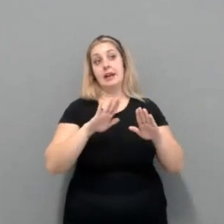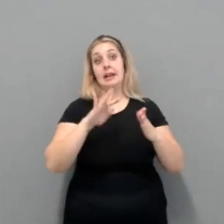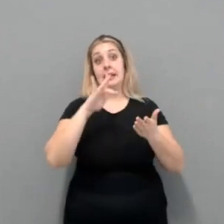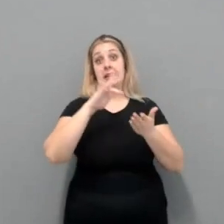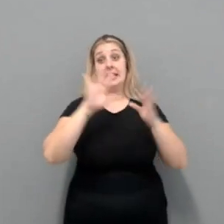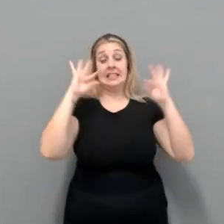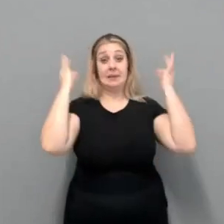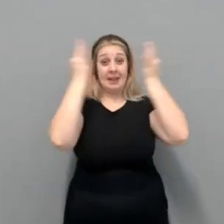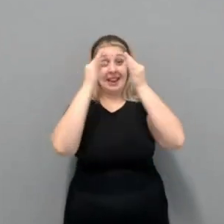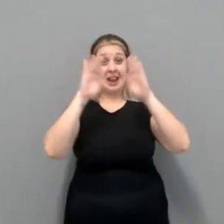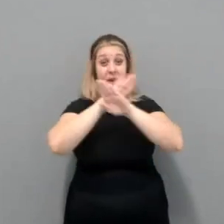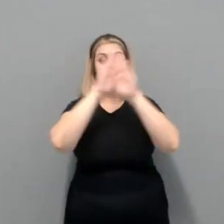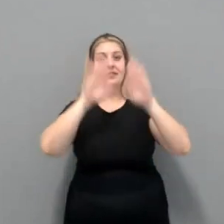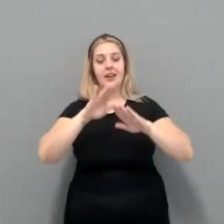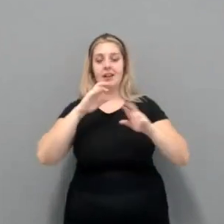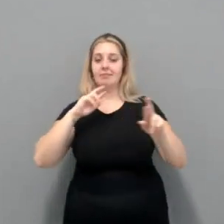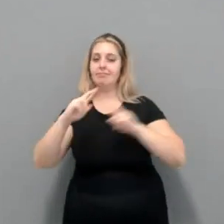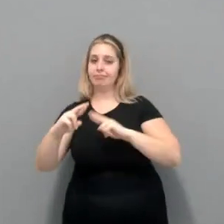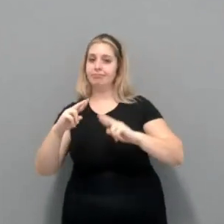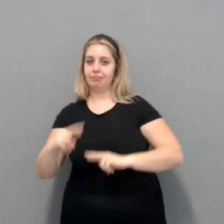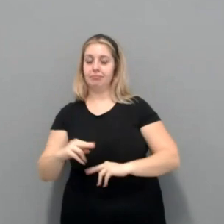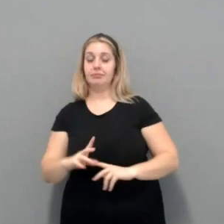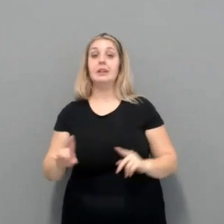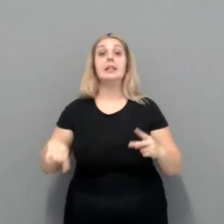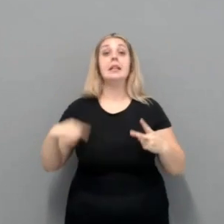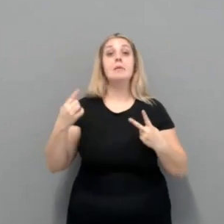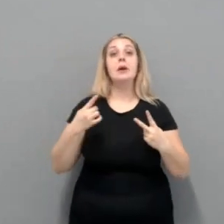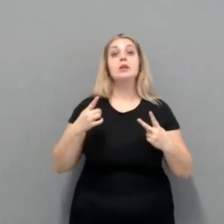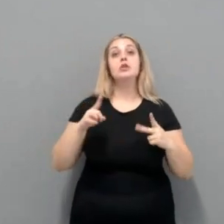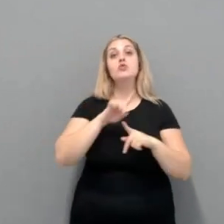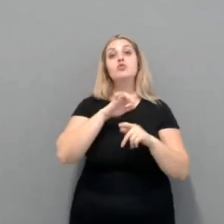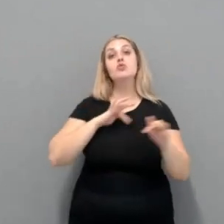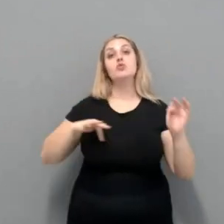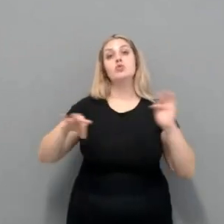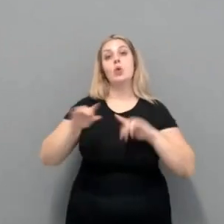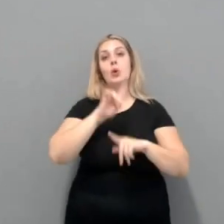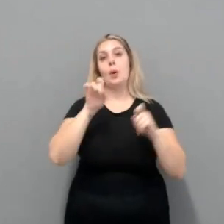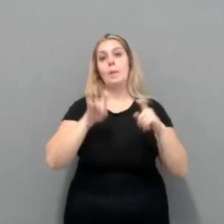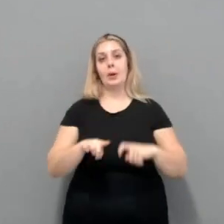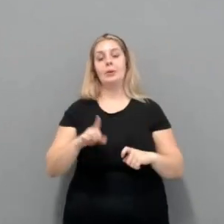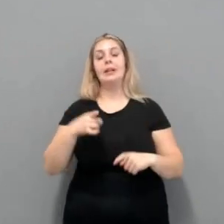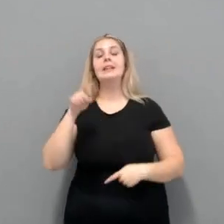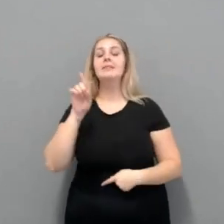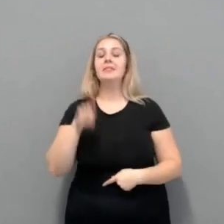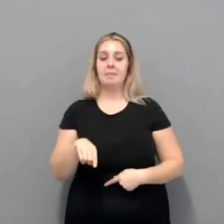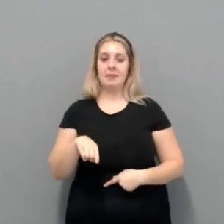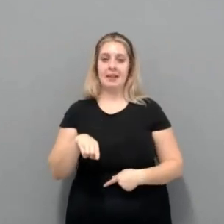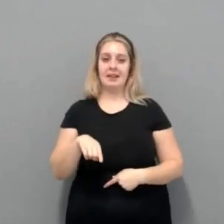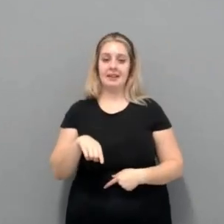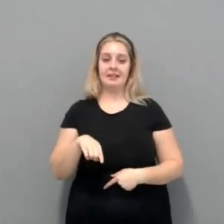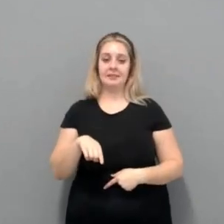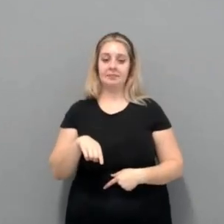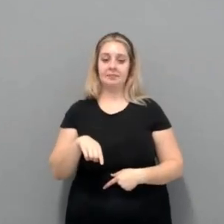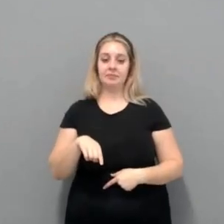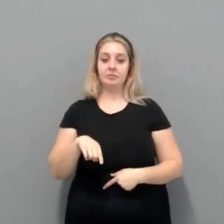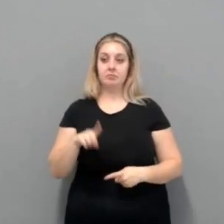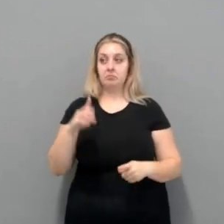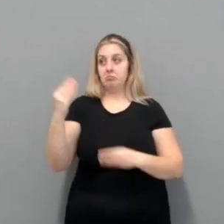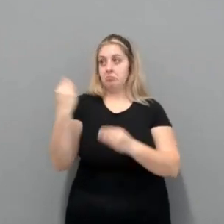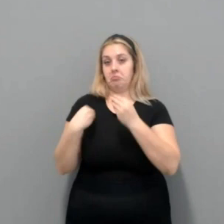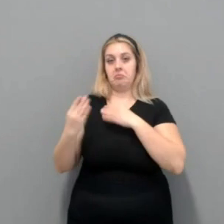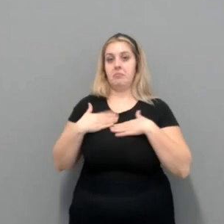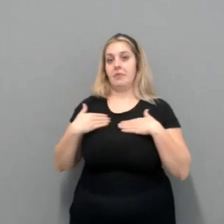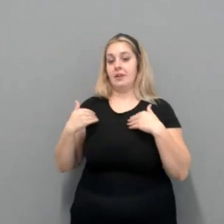del seminario. Y luego, en el turno de preguntas, también daremos paso a las preguntas que tengáis